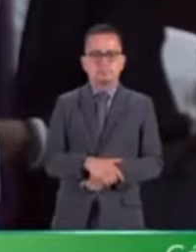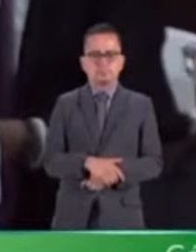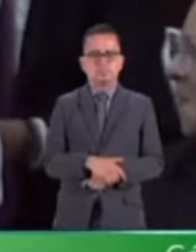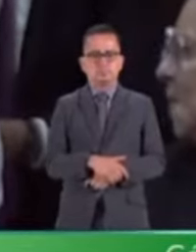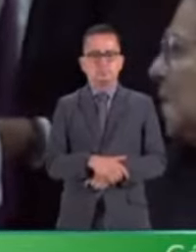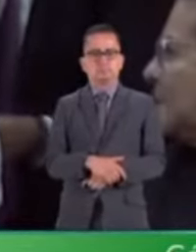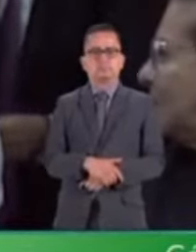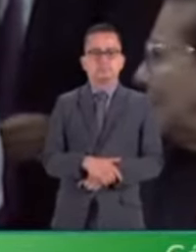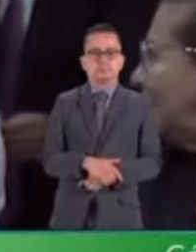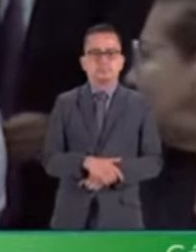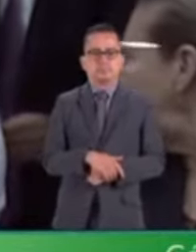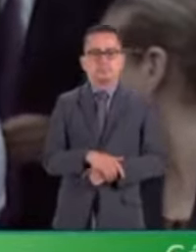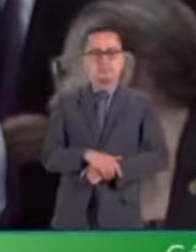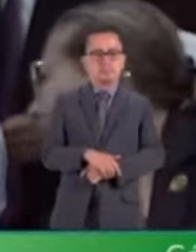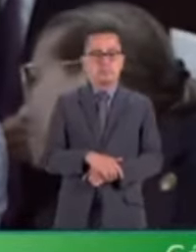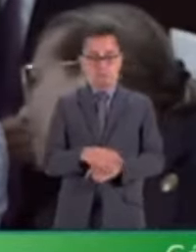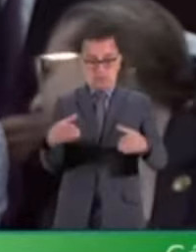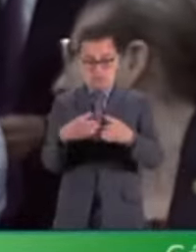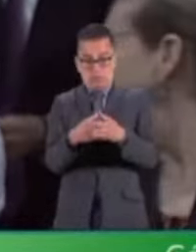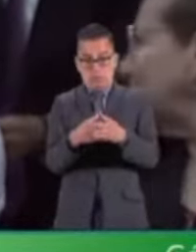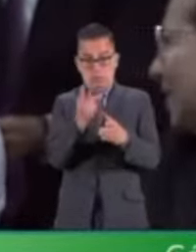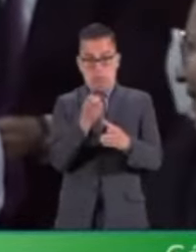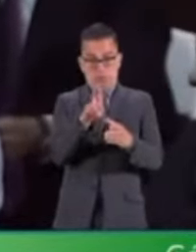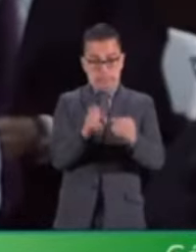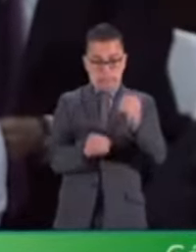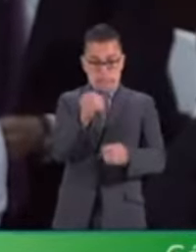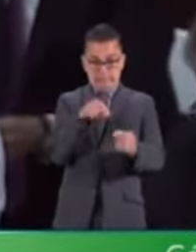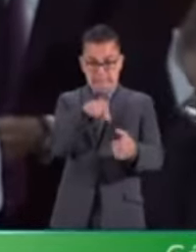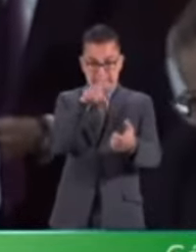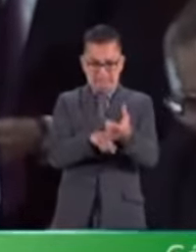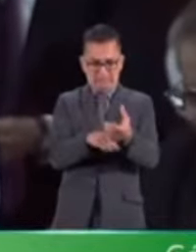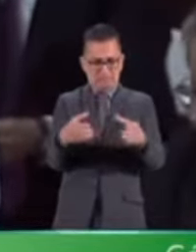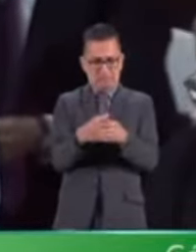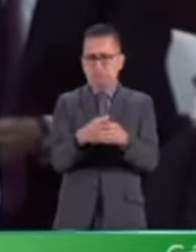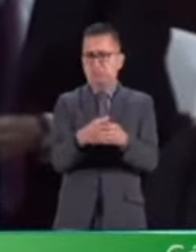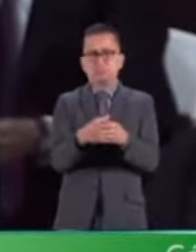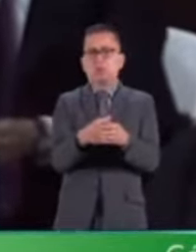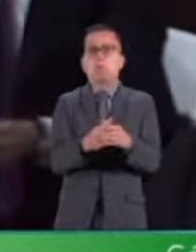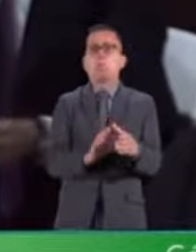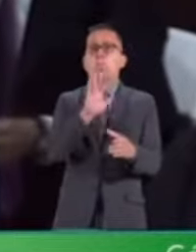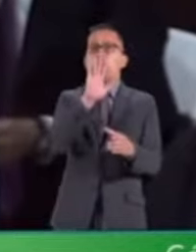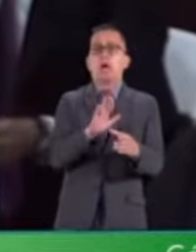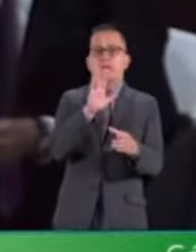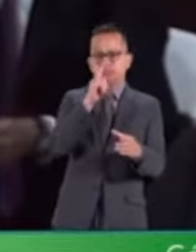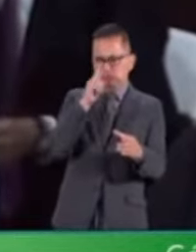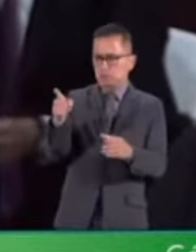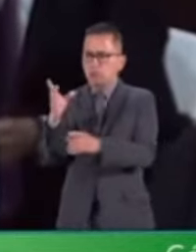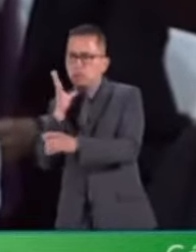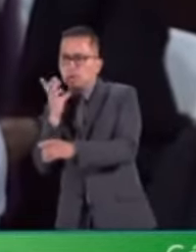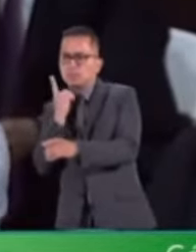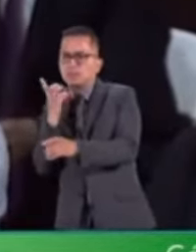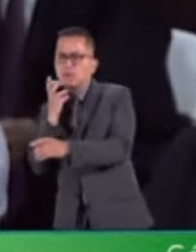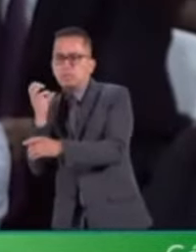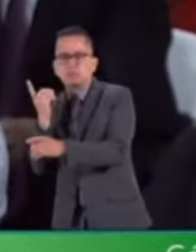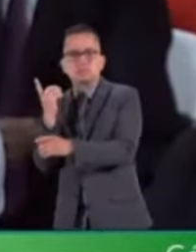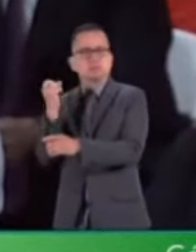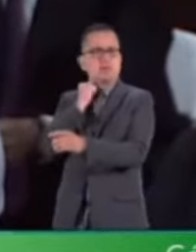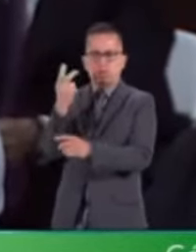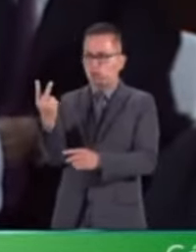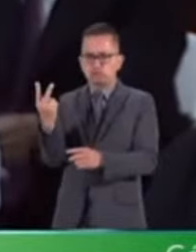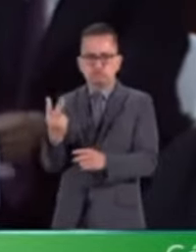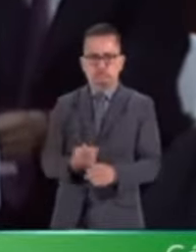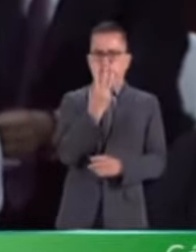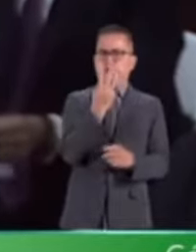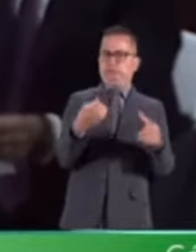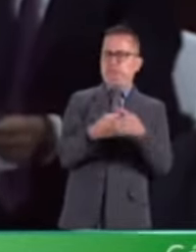instalaron en el Poder Judicial como una tercera Cámara Legislativa. Cuarto,